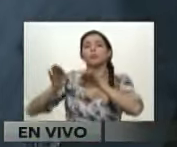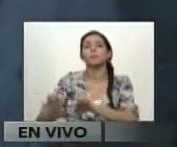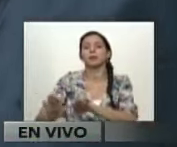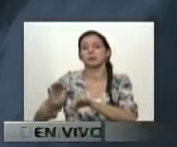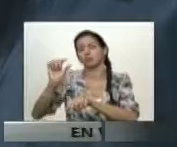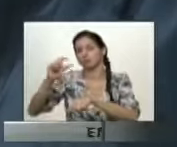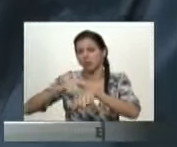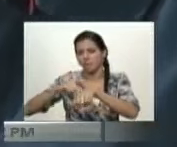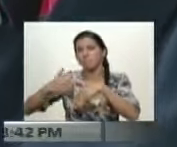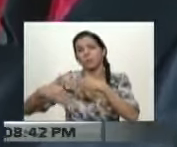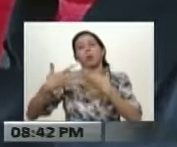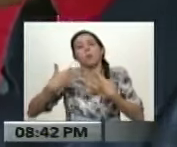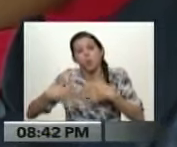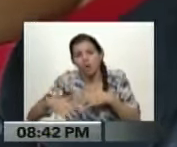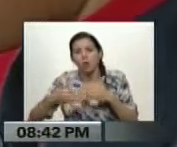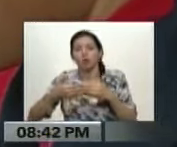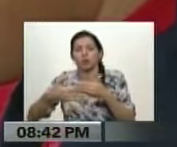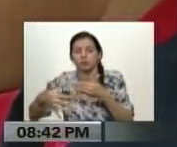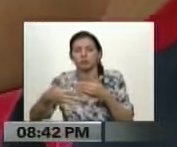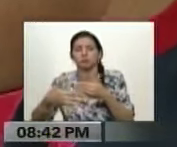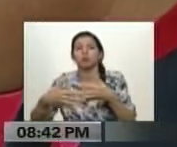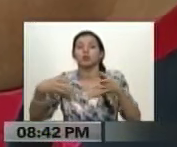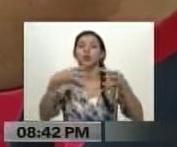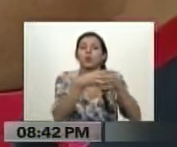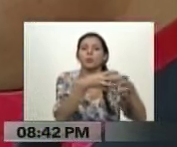y que agrupaban a varios estados